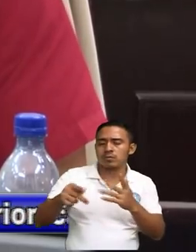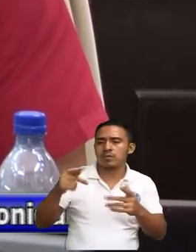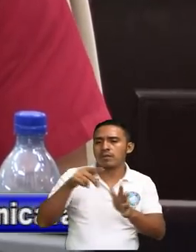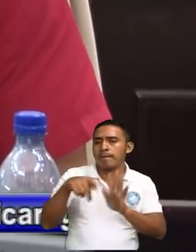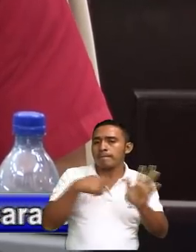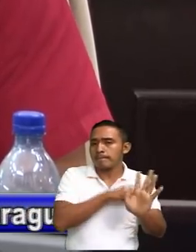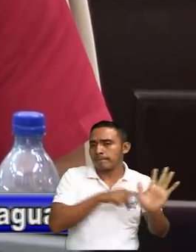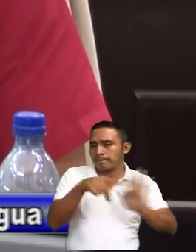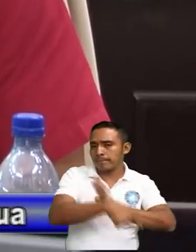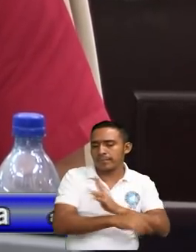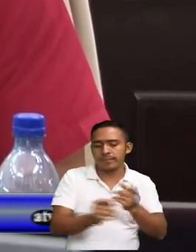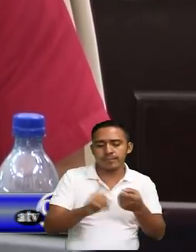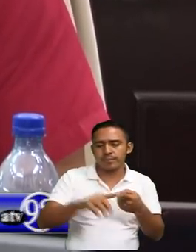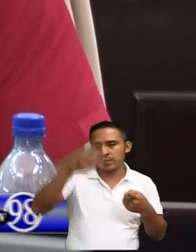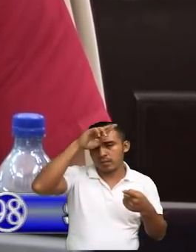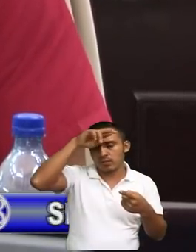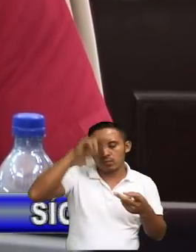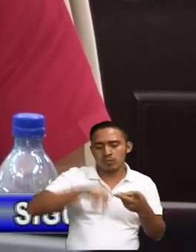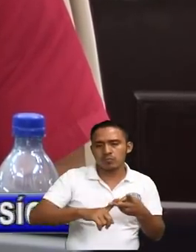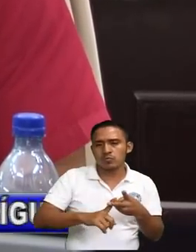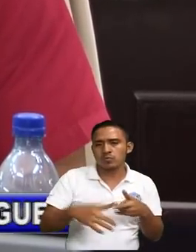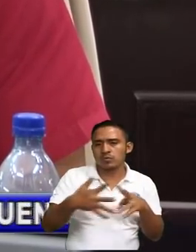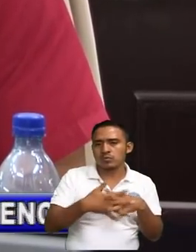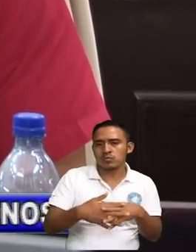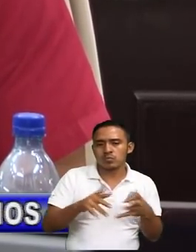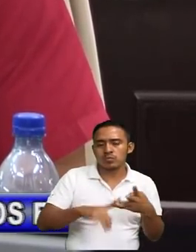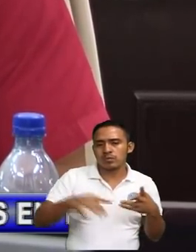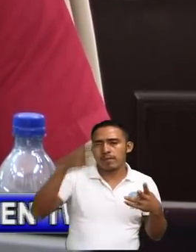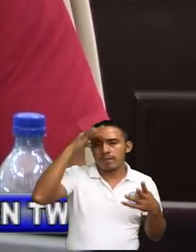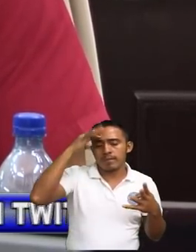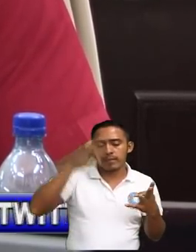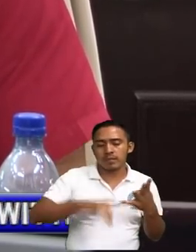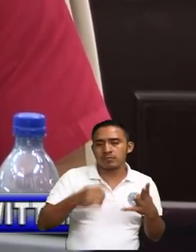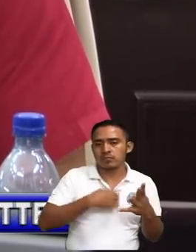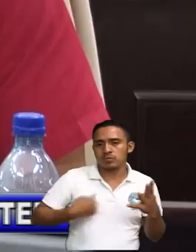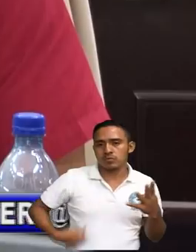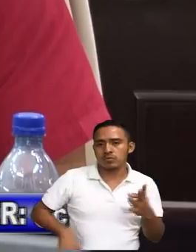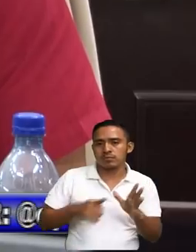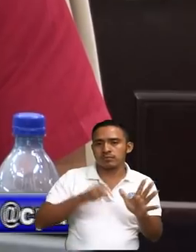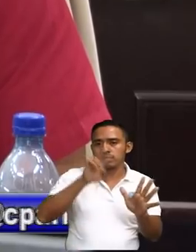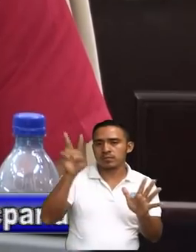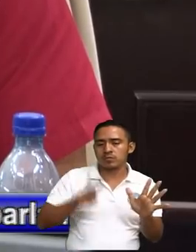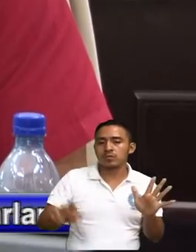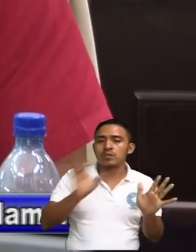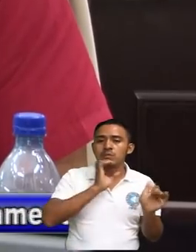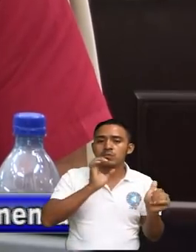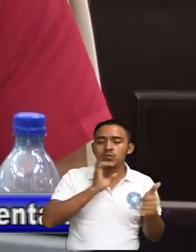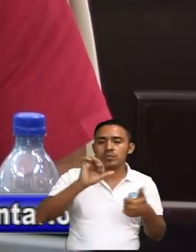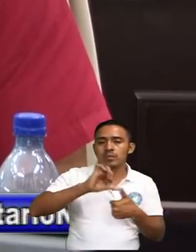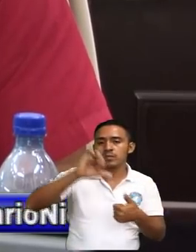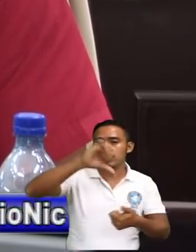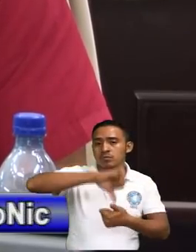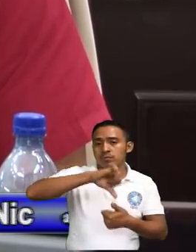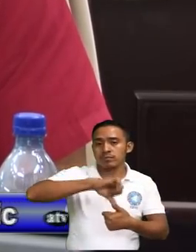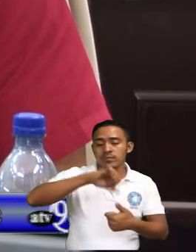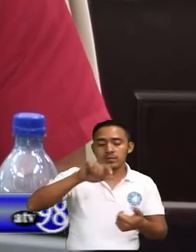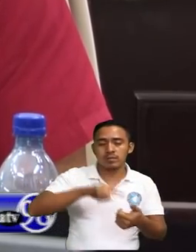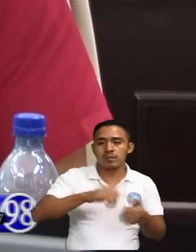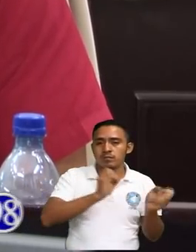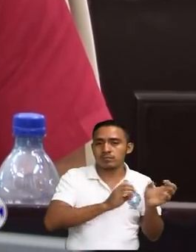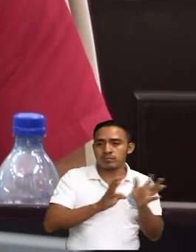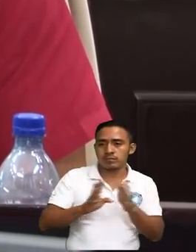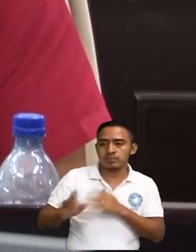Rusia, Estados Unidos mexicano, China, Taiwán, Venezuela, Cuba y los países centroamericanos que están en el